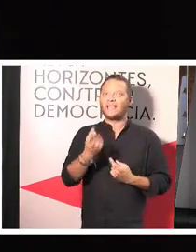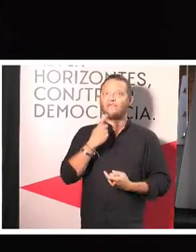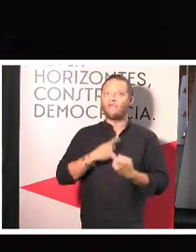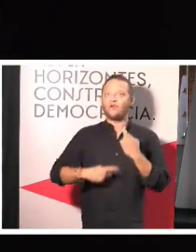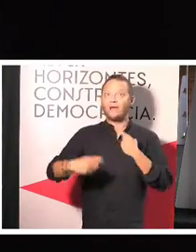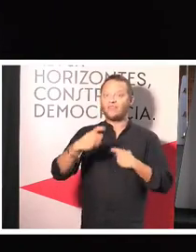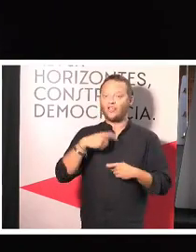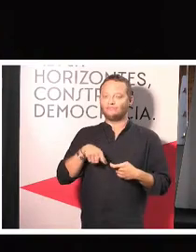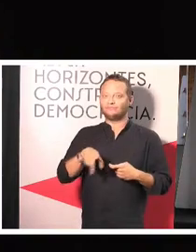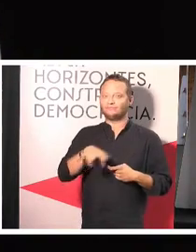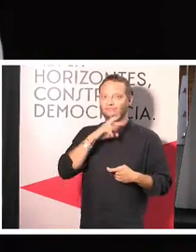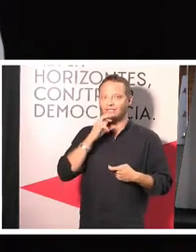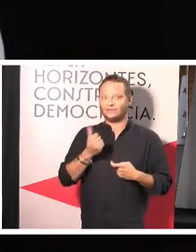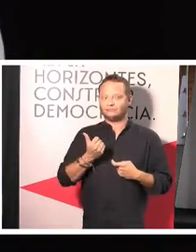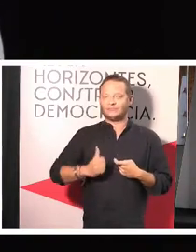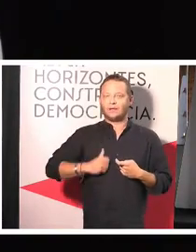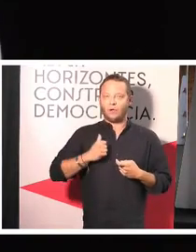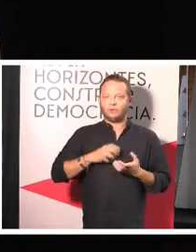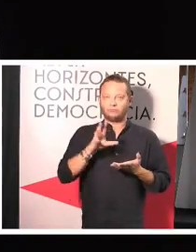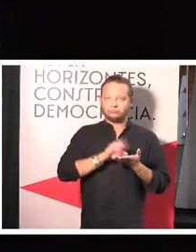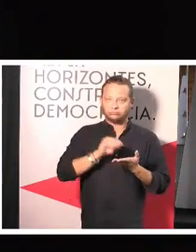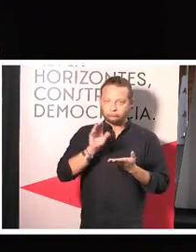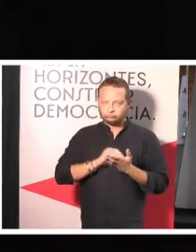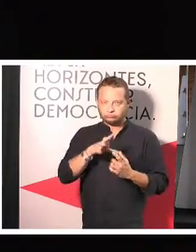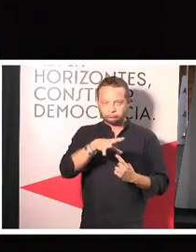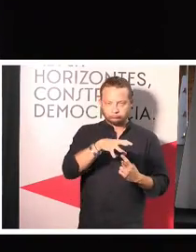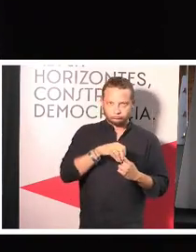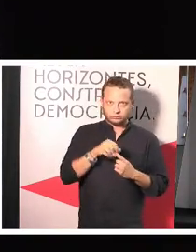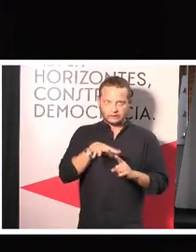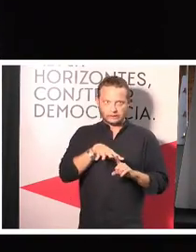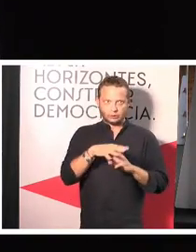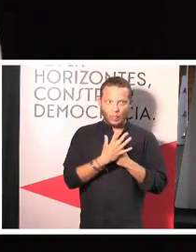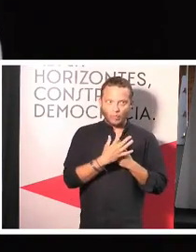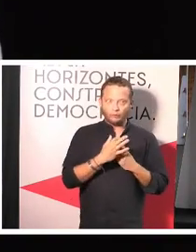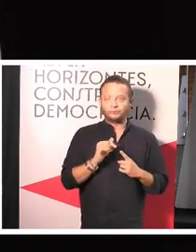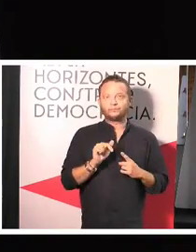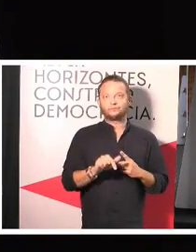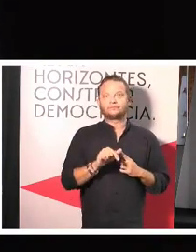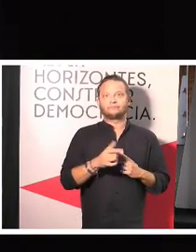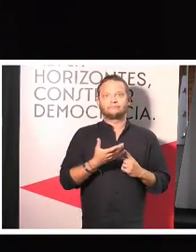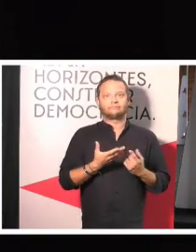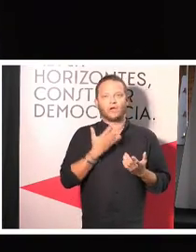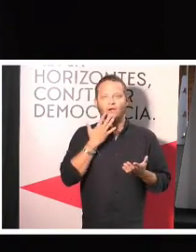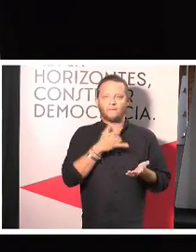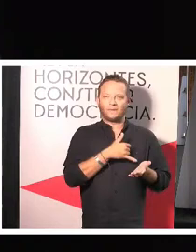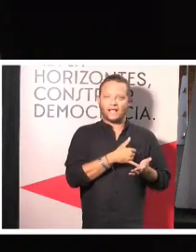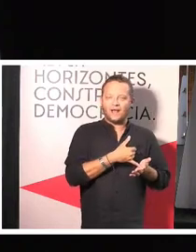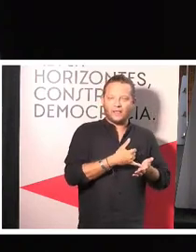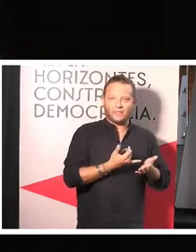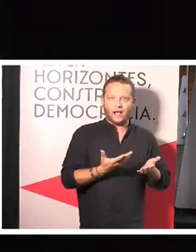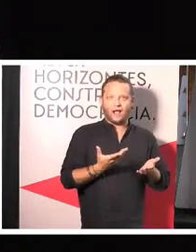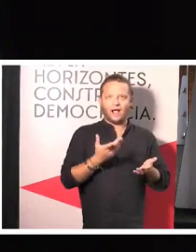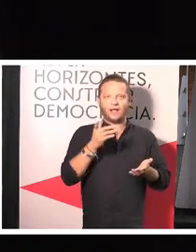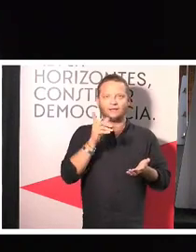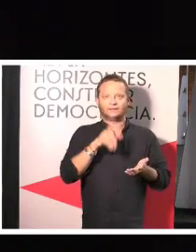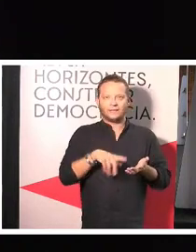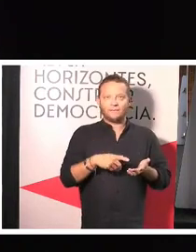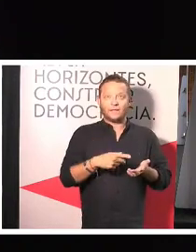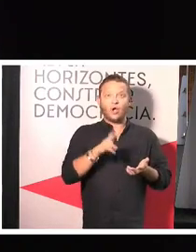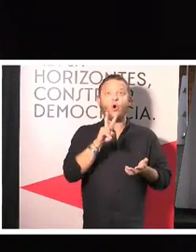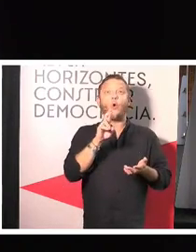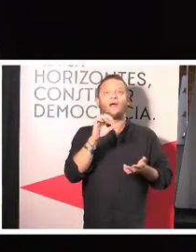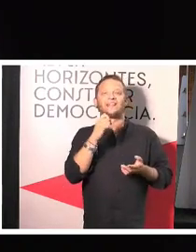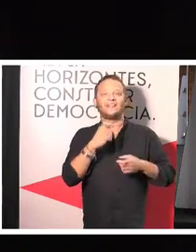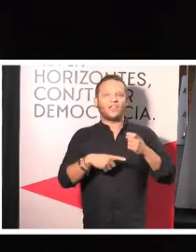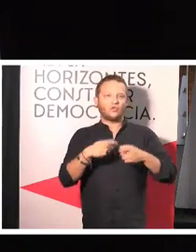información, y lo que ha generado es pues una situación donde la precariedad y la dualización del mercado de